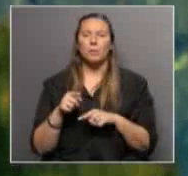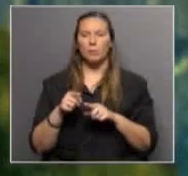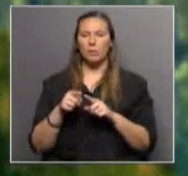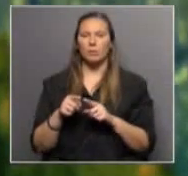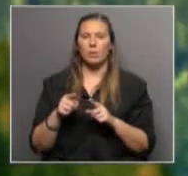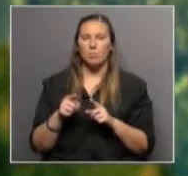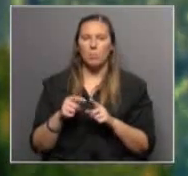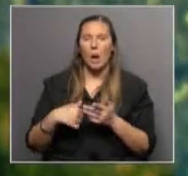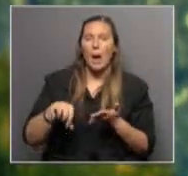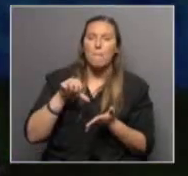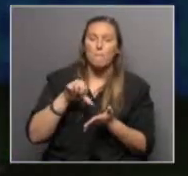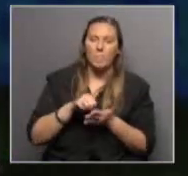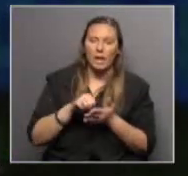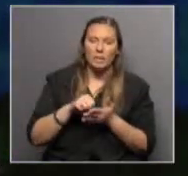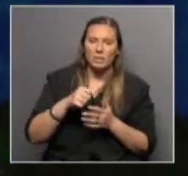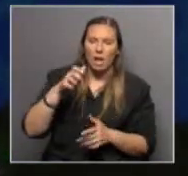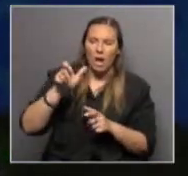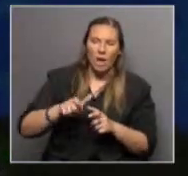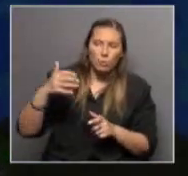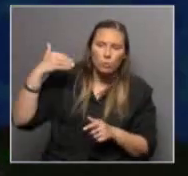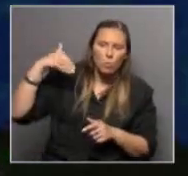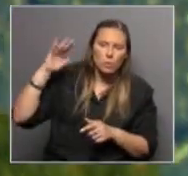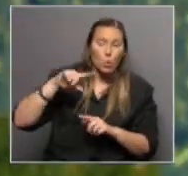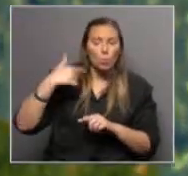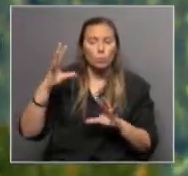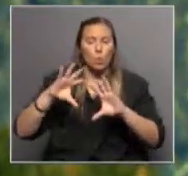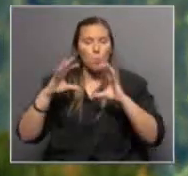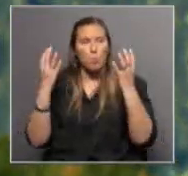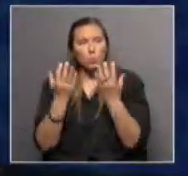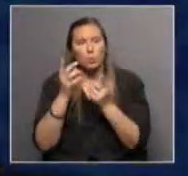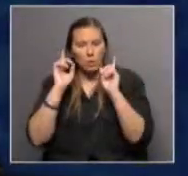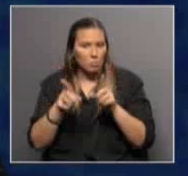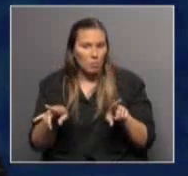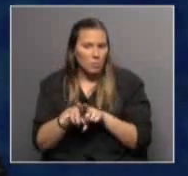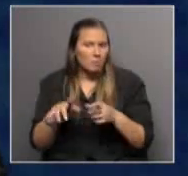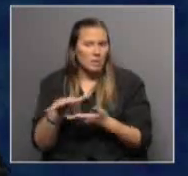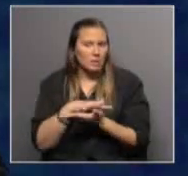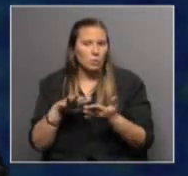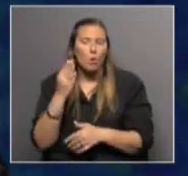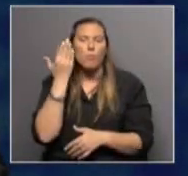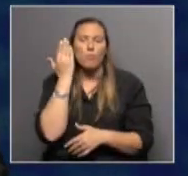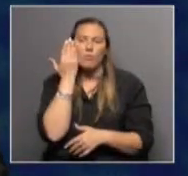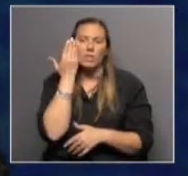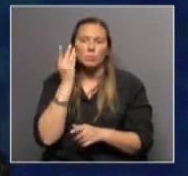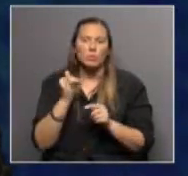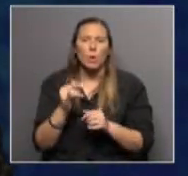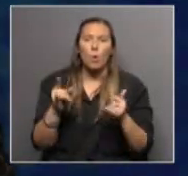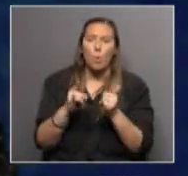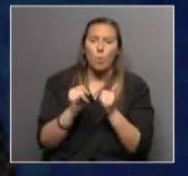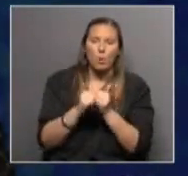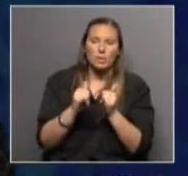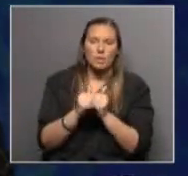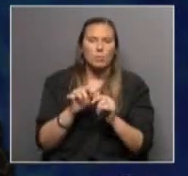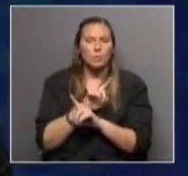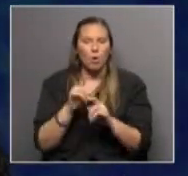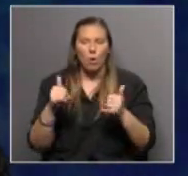del país envejecido y eso lo de facebook o en otras partes del mundo también sucede eso con facebook si sucede con whatsapp no por ejemplo